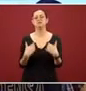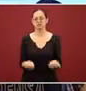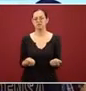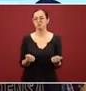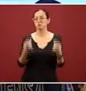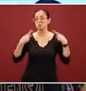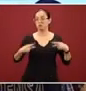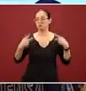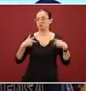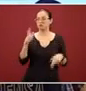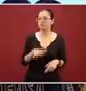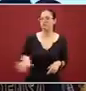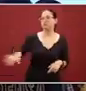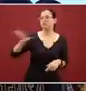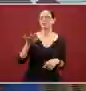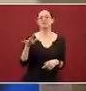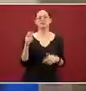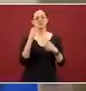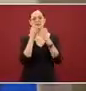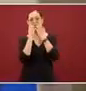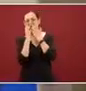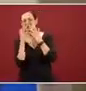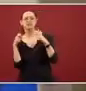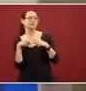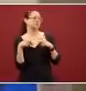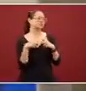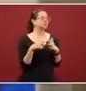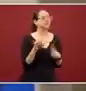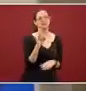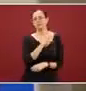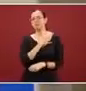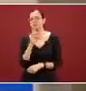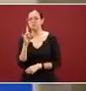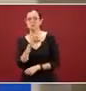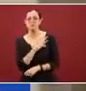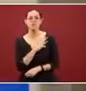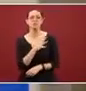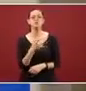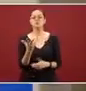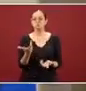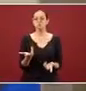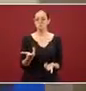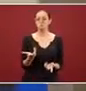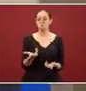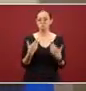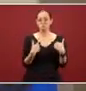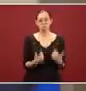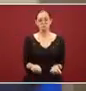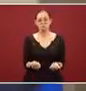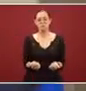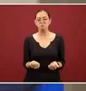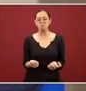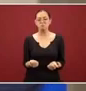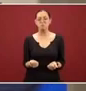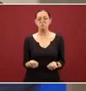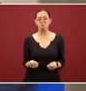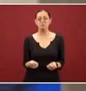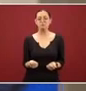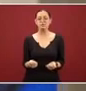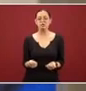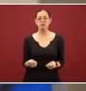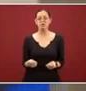angustia que puede causar, o la ansiedad, o el temor que puede causar en la población, la idea de que